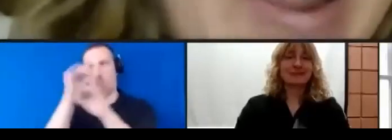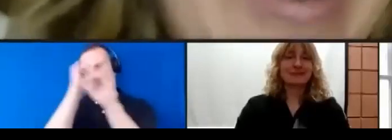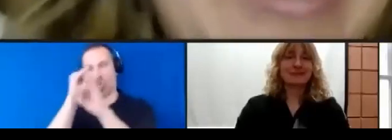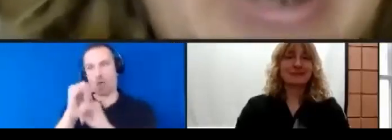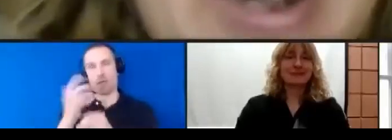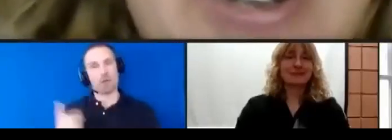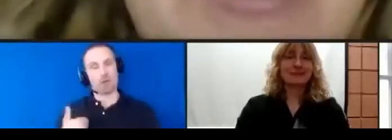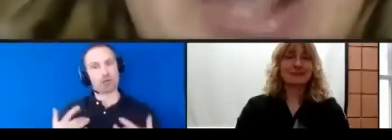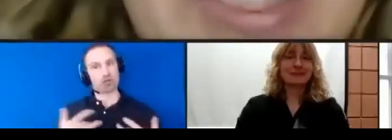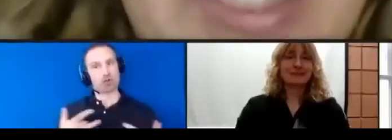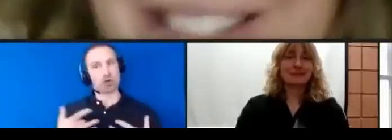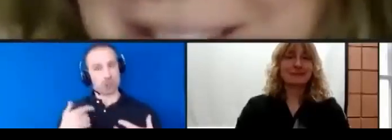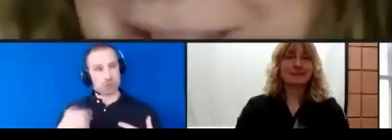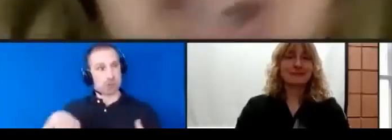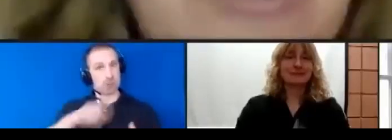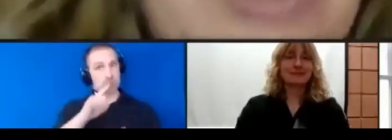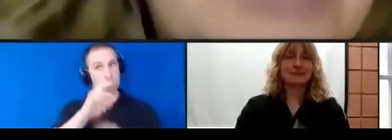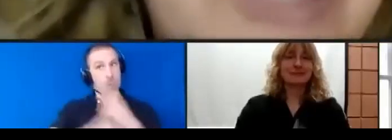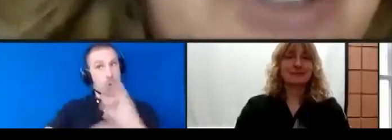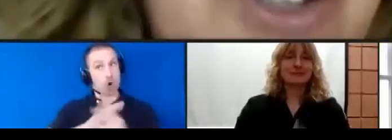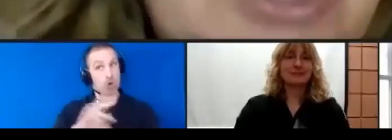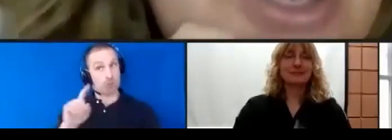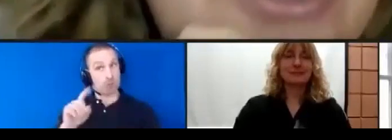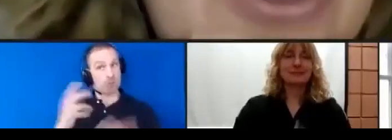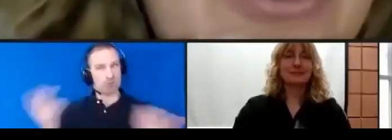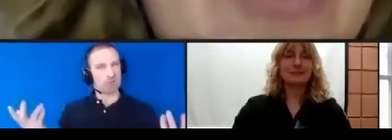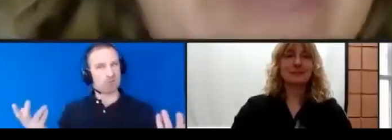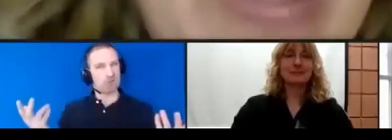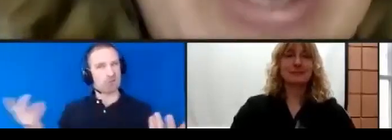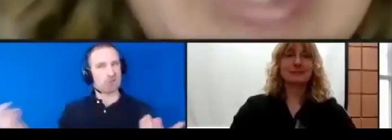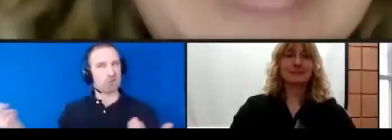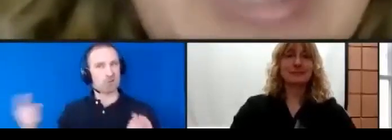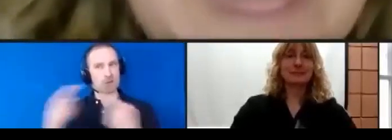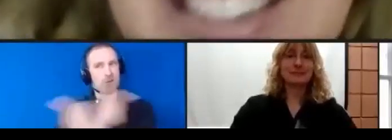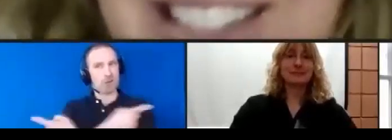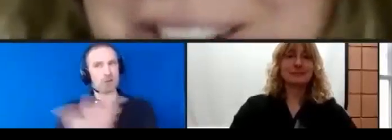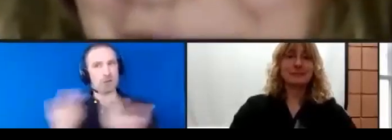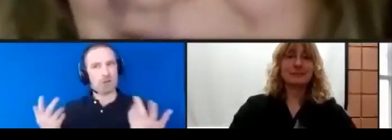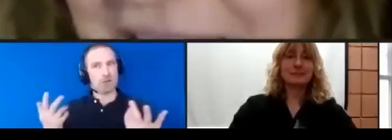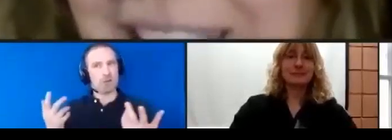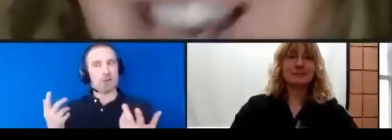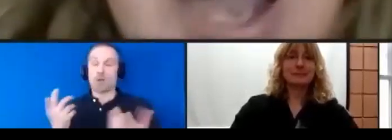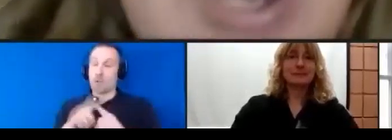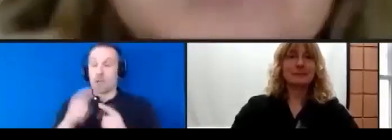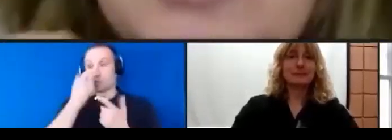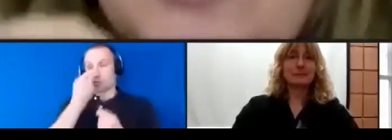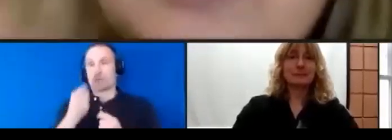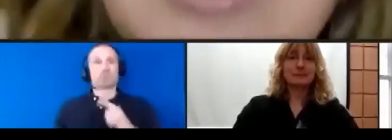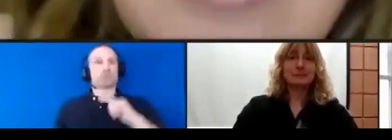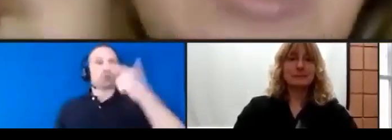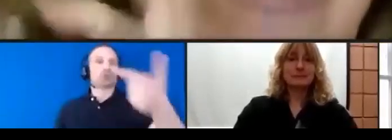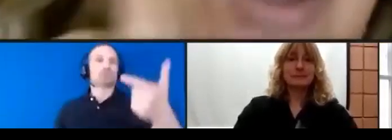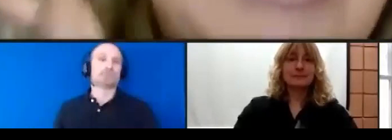interesante lo que llamas el programa que es que parece una caricatura en mí en mi cabeza sí sí parece